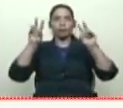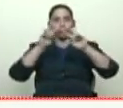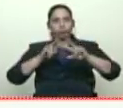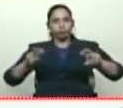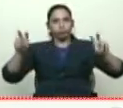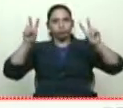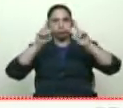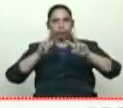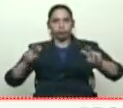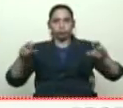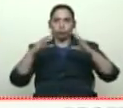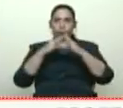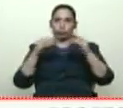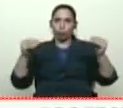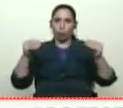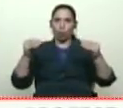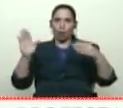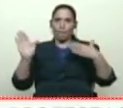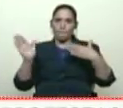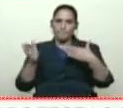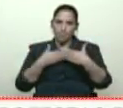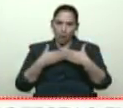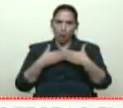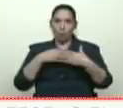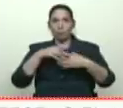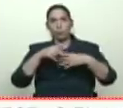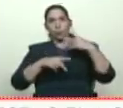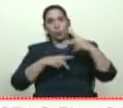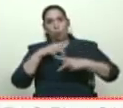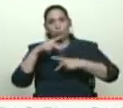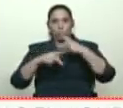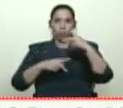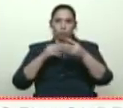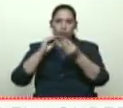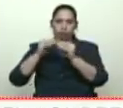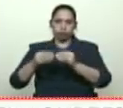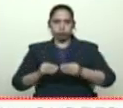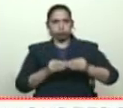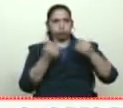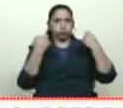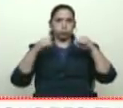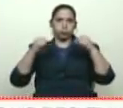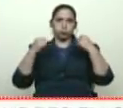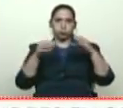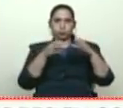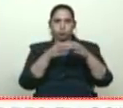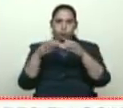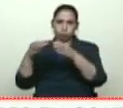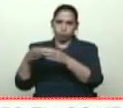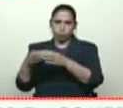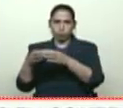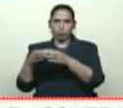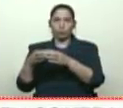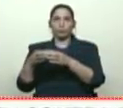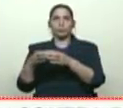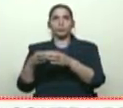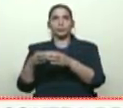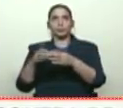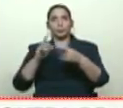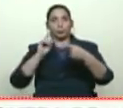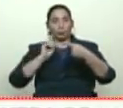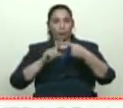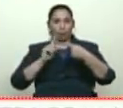revisarlas todas y a culminar el proceso de elaboración de estas estructuras. Sobre el